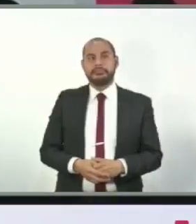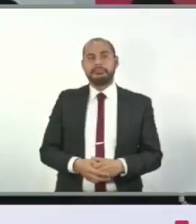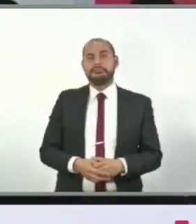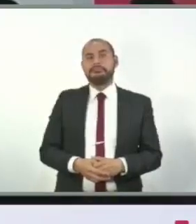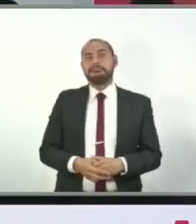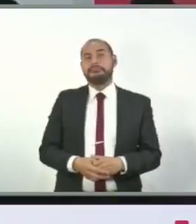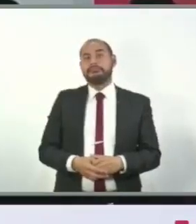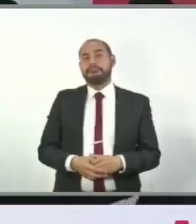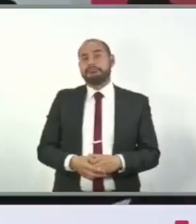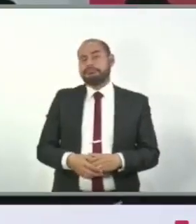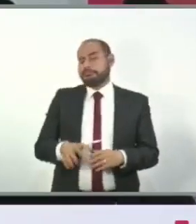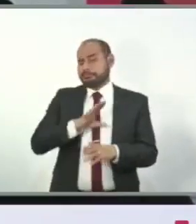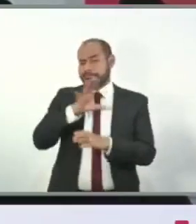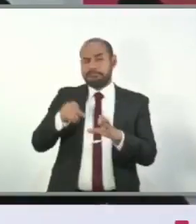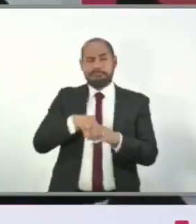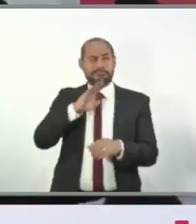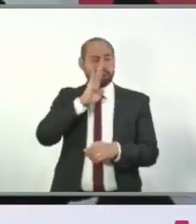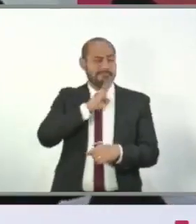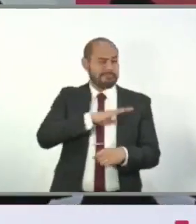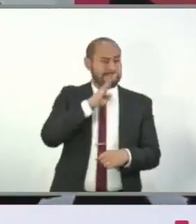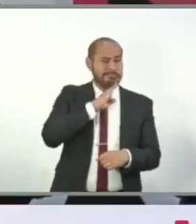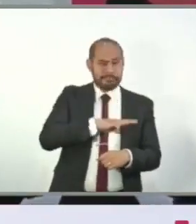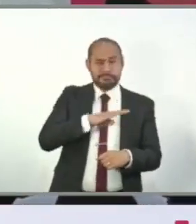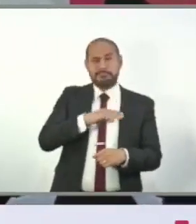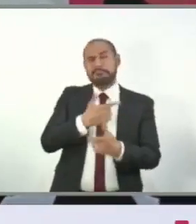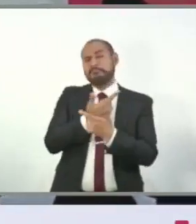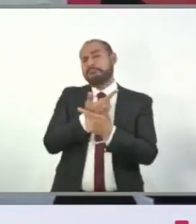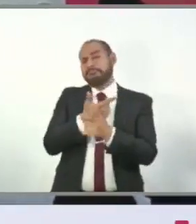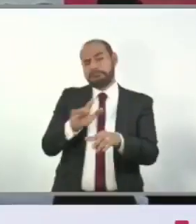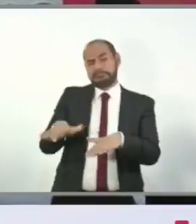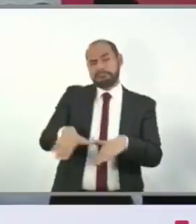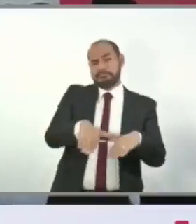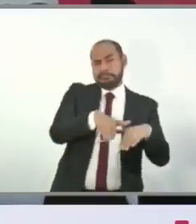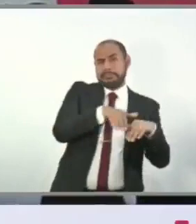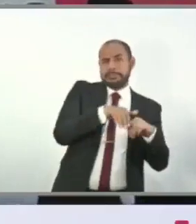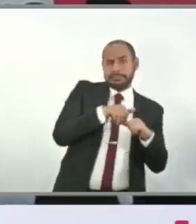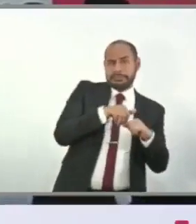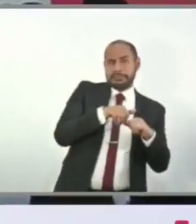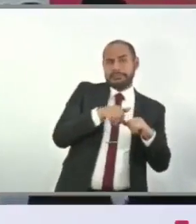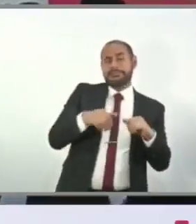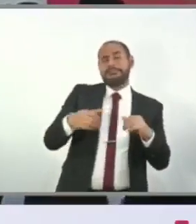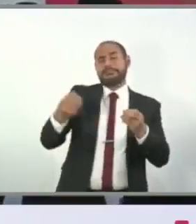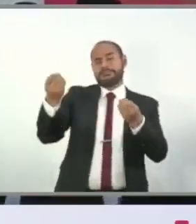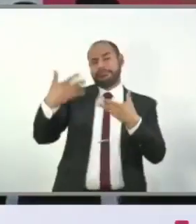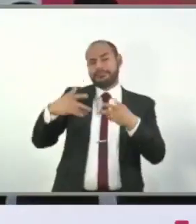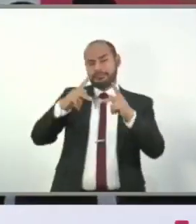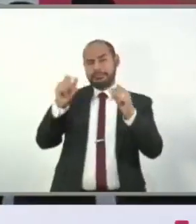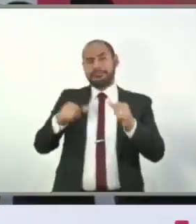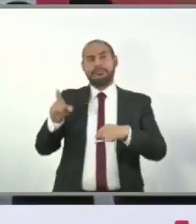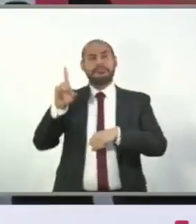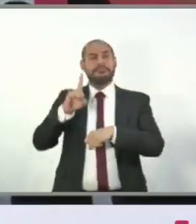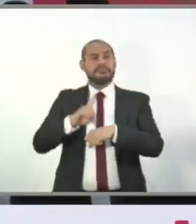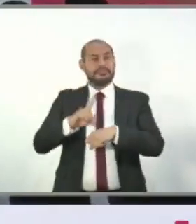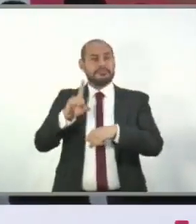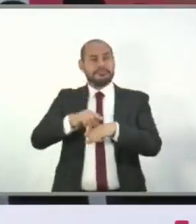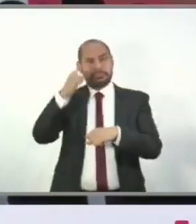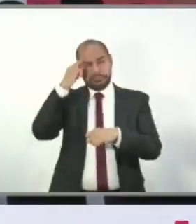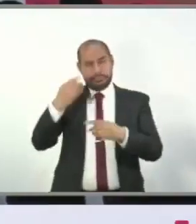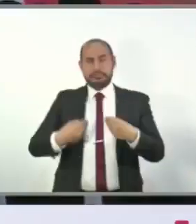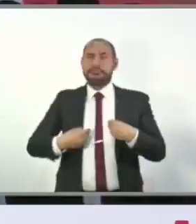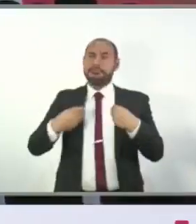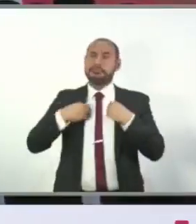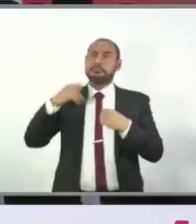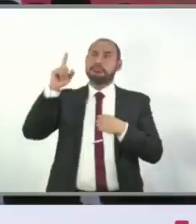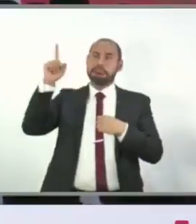líbranos de todos los males, Señor, y concédenos la paz en nuestros días para que, ayudados por tu